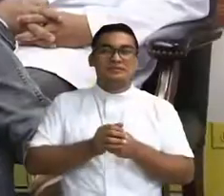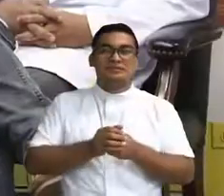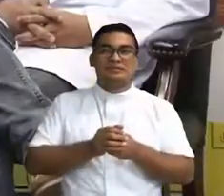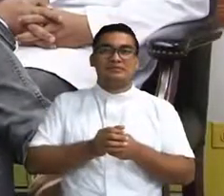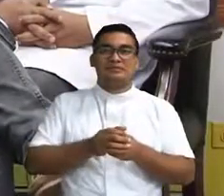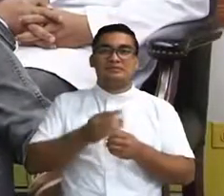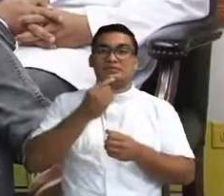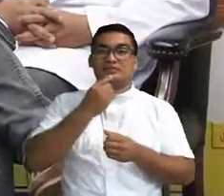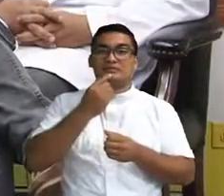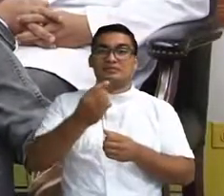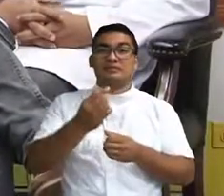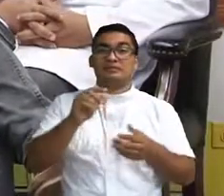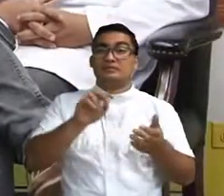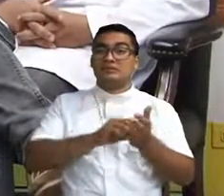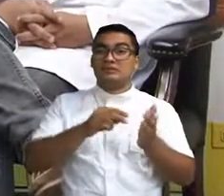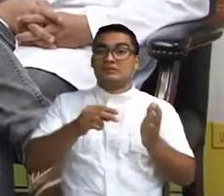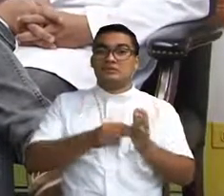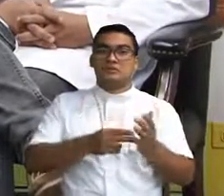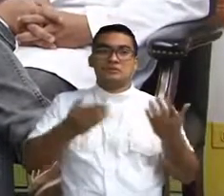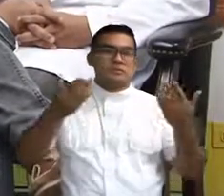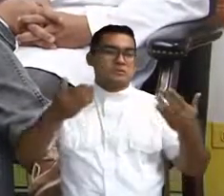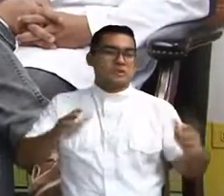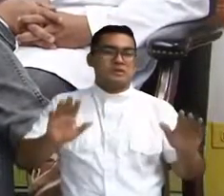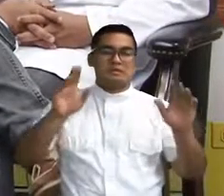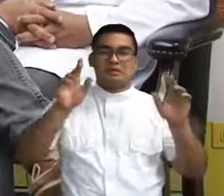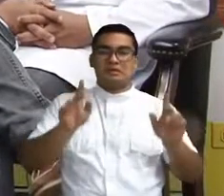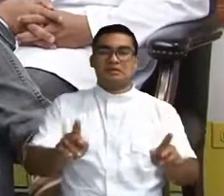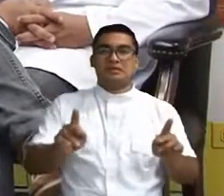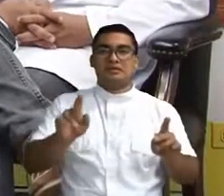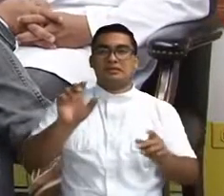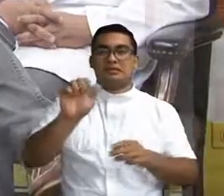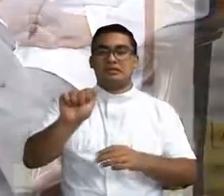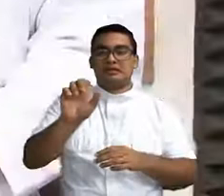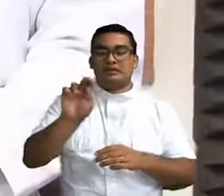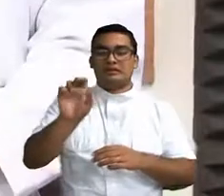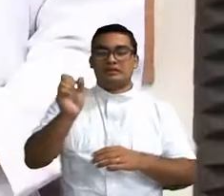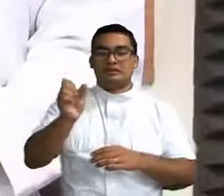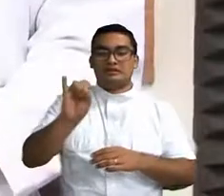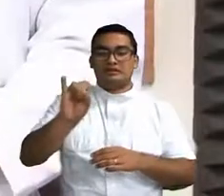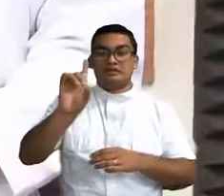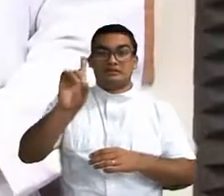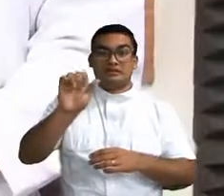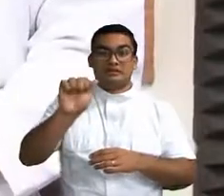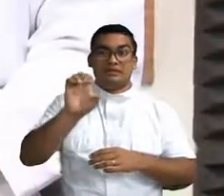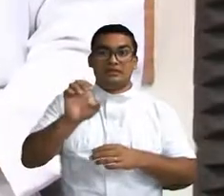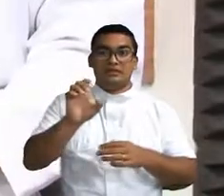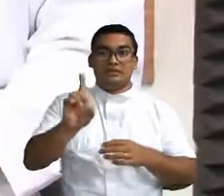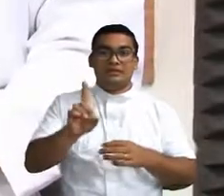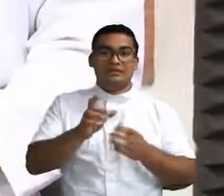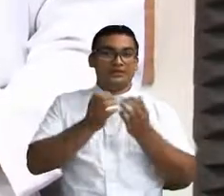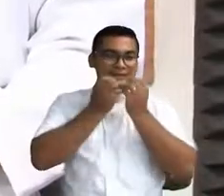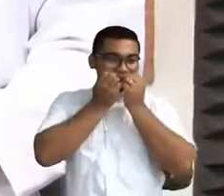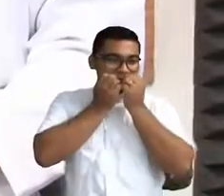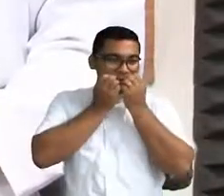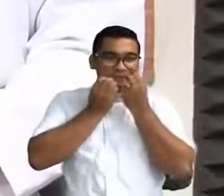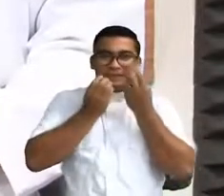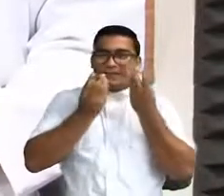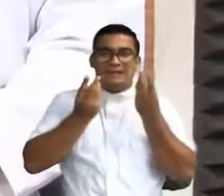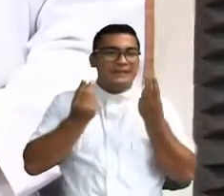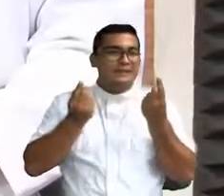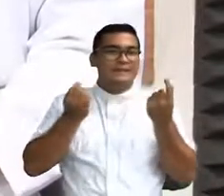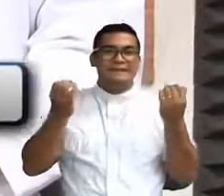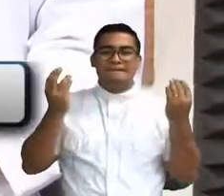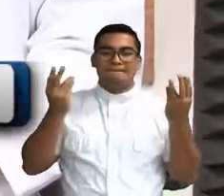de todo, ansiedad nos puede dar a cualquiera. La ansiedad se puede generar de muchos aspectos. En sí, la ansiedad es un